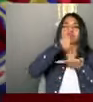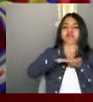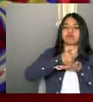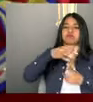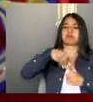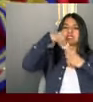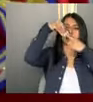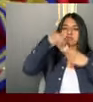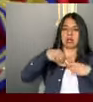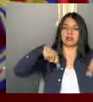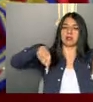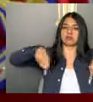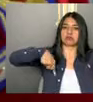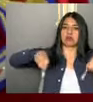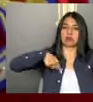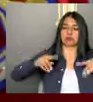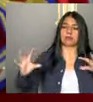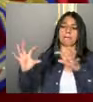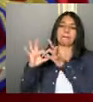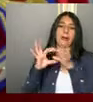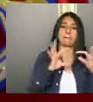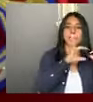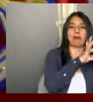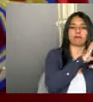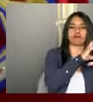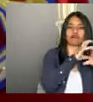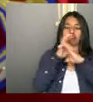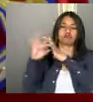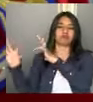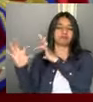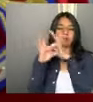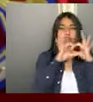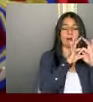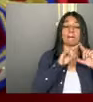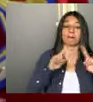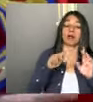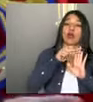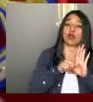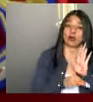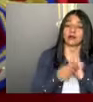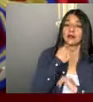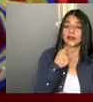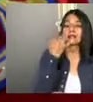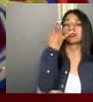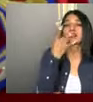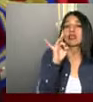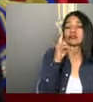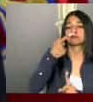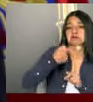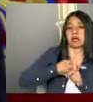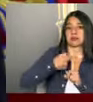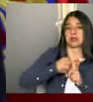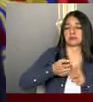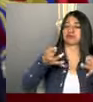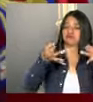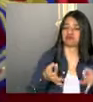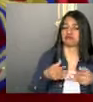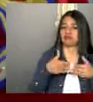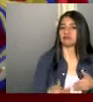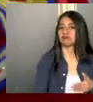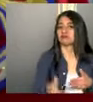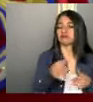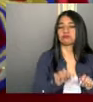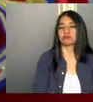del transporte en la ciudad. Pero esa misma ordenanza reformatoria establece 18 meses para que se haga ya